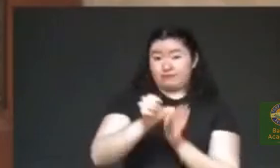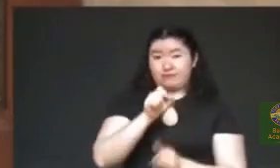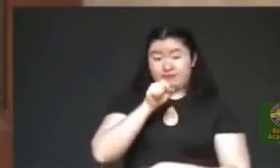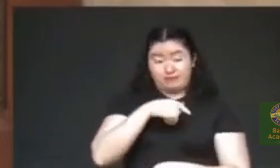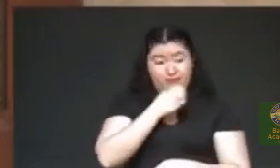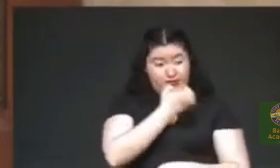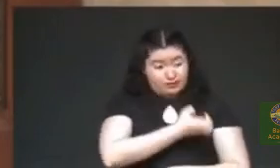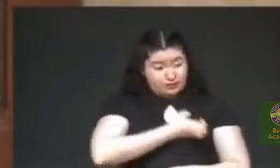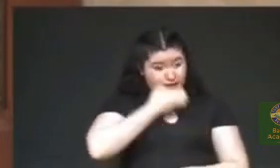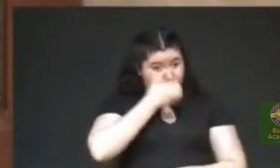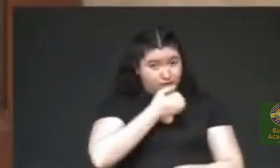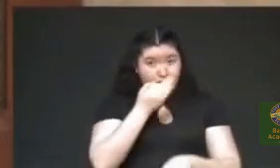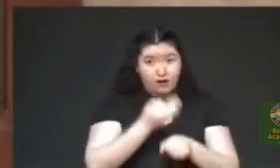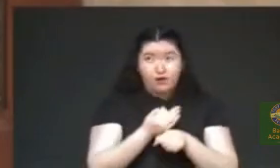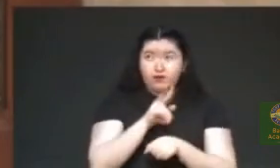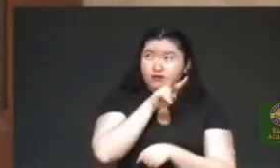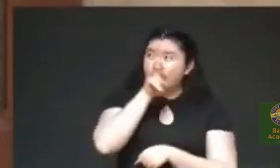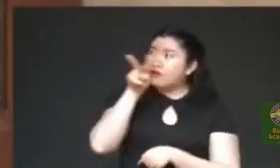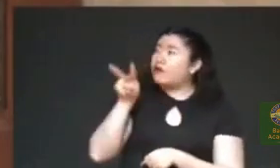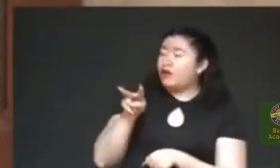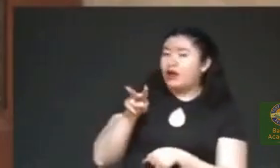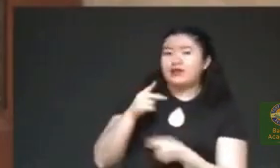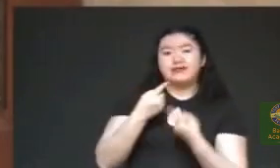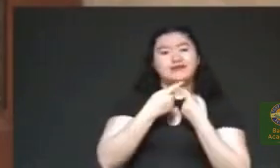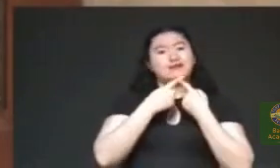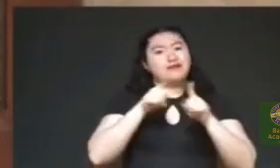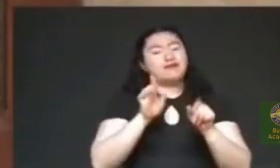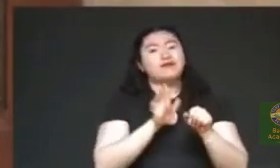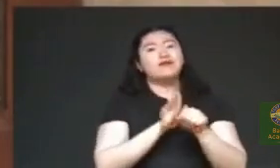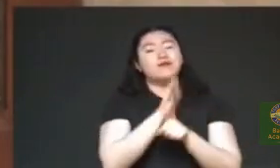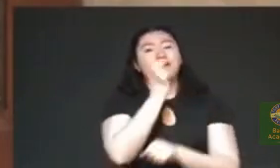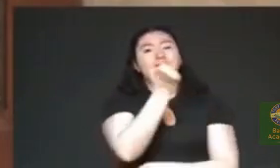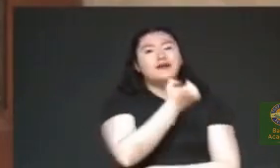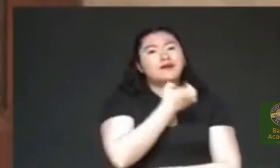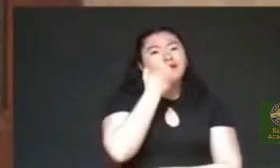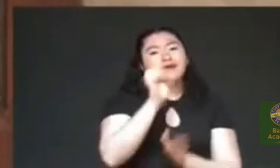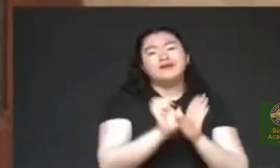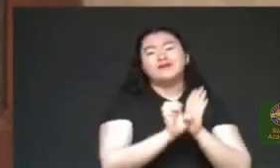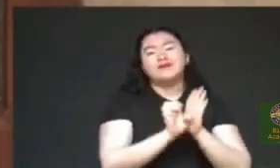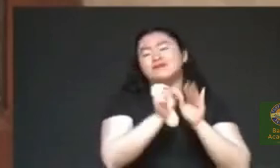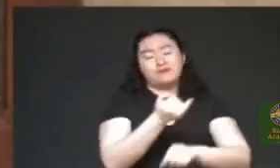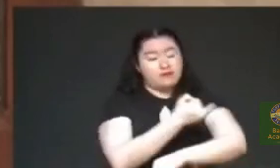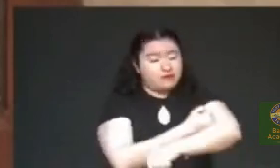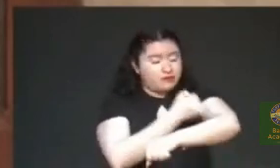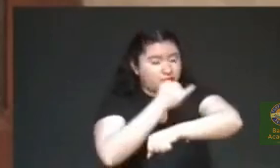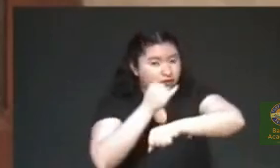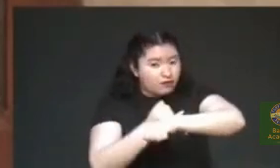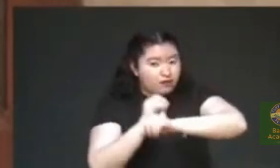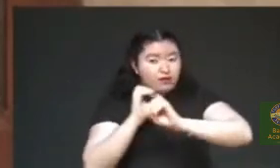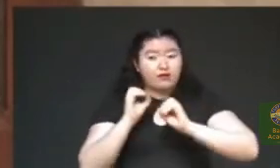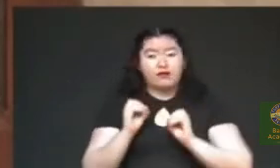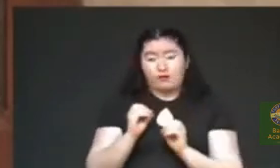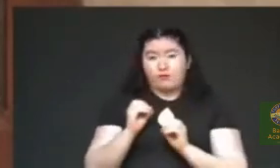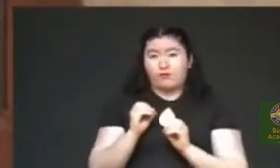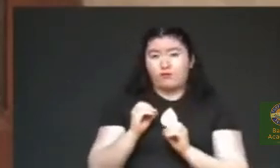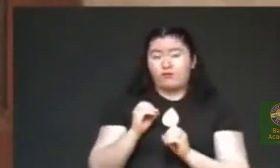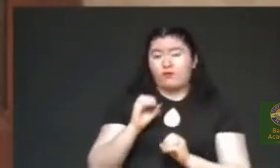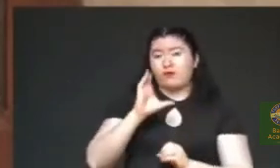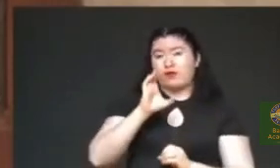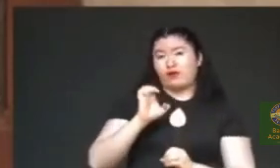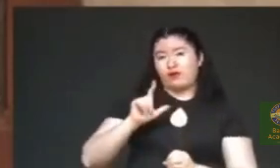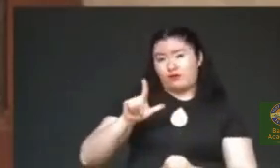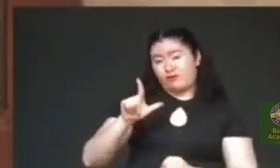es muy diferente a una escuela a lo mejor en Iztapalapa o una escuela en la Colonia del